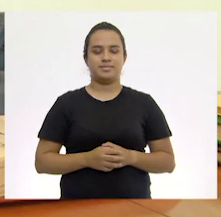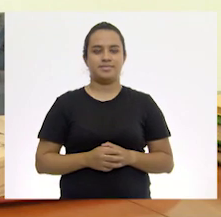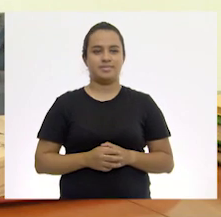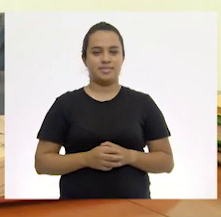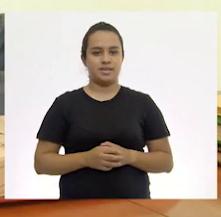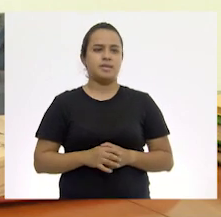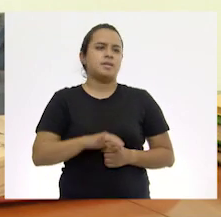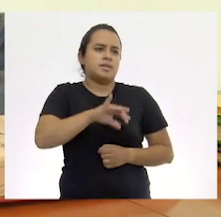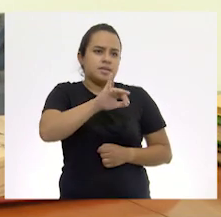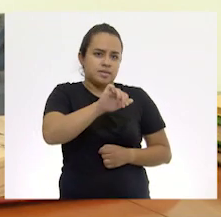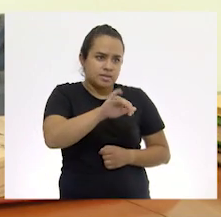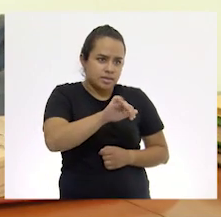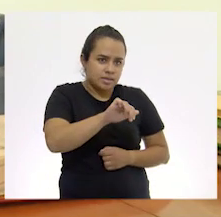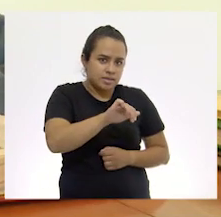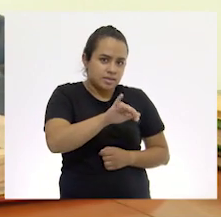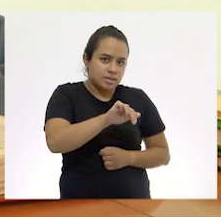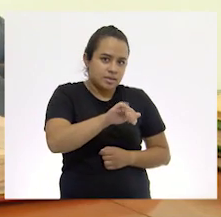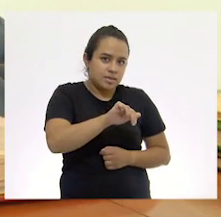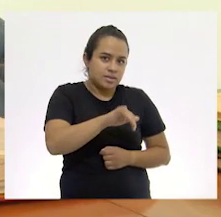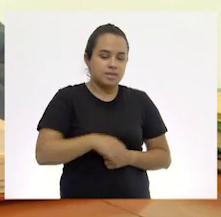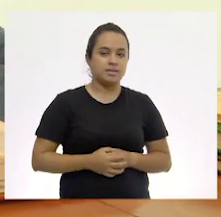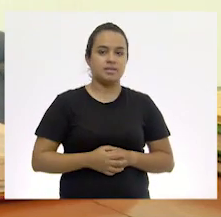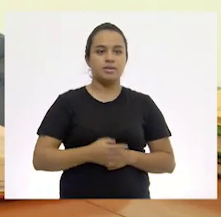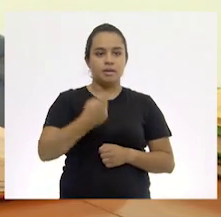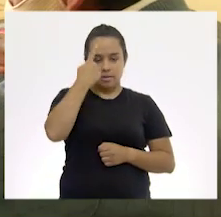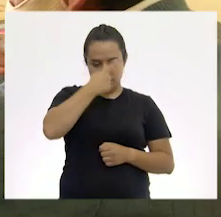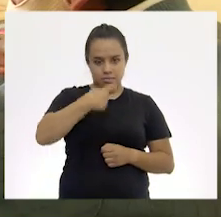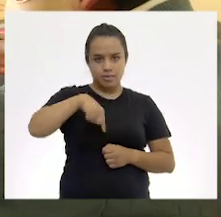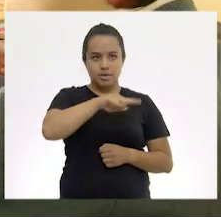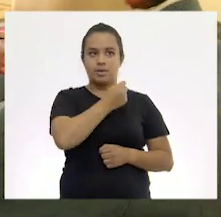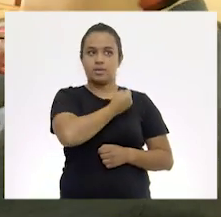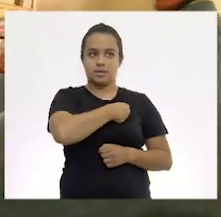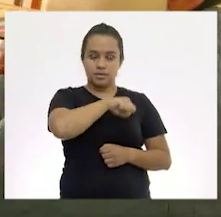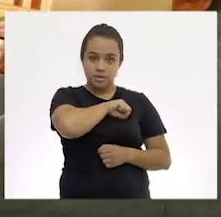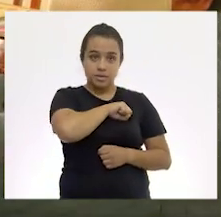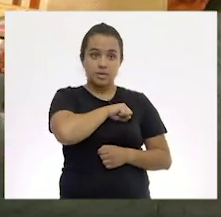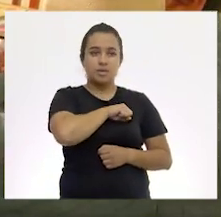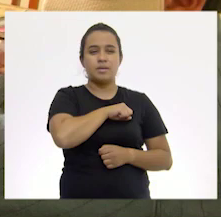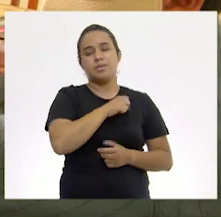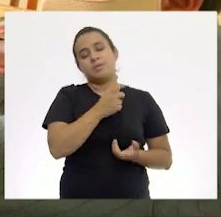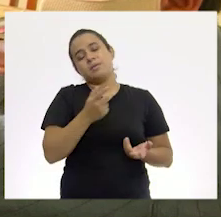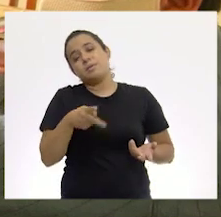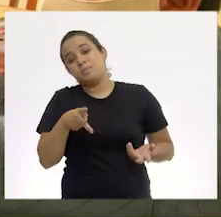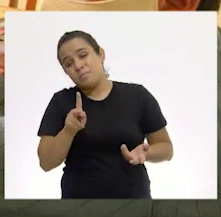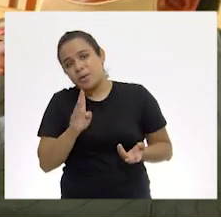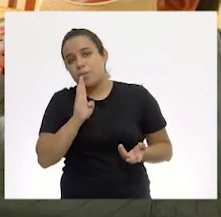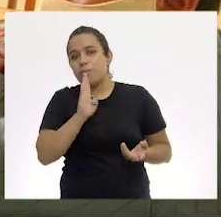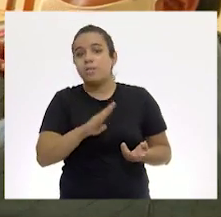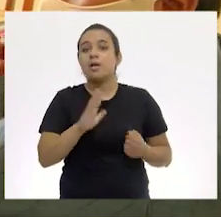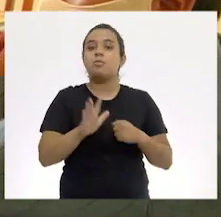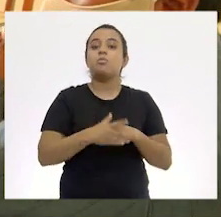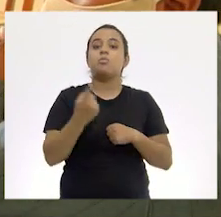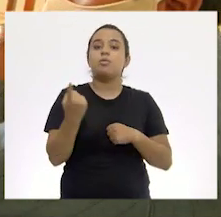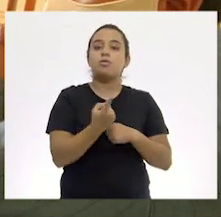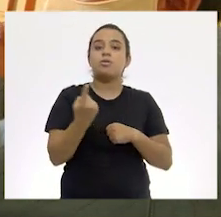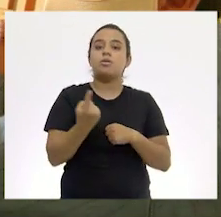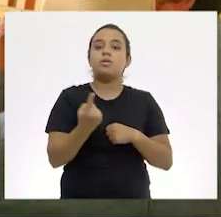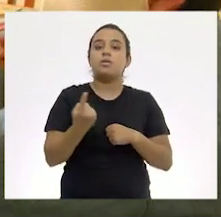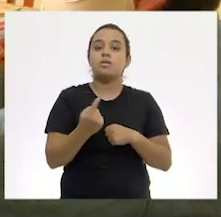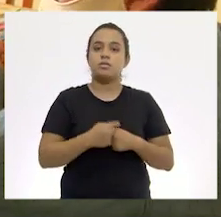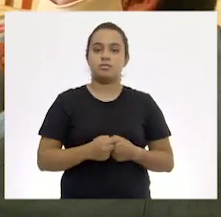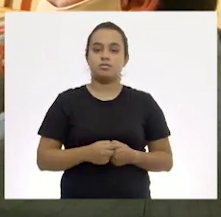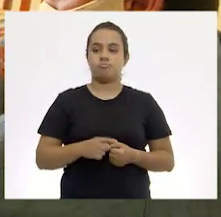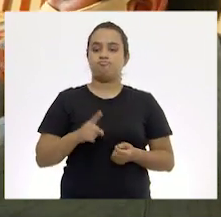A la vez sí, para que estemos sanos y a la vez no mal, porque no